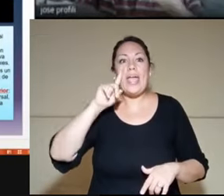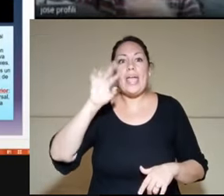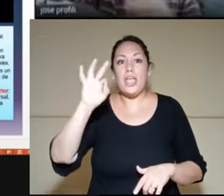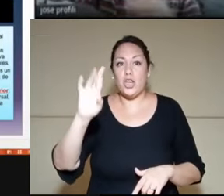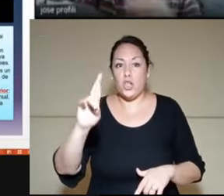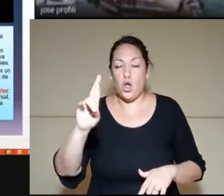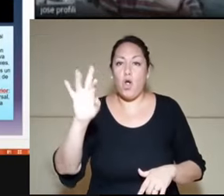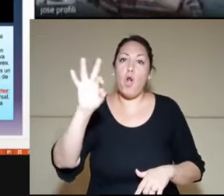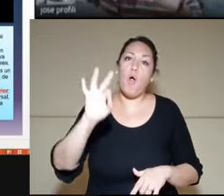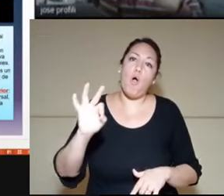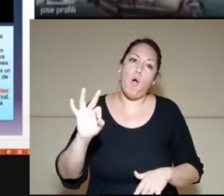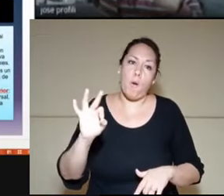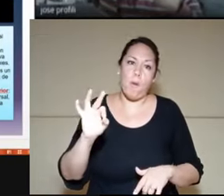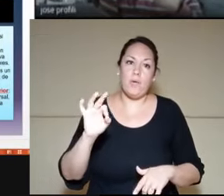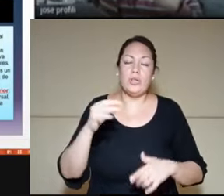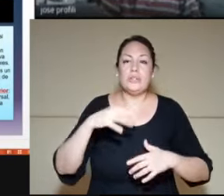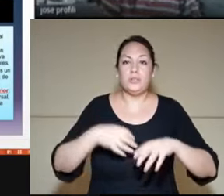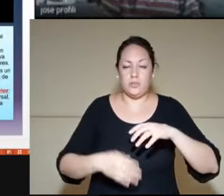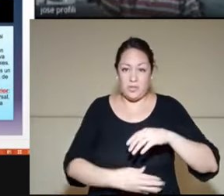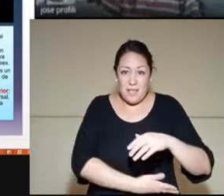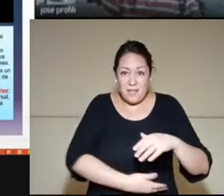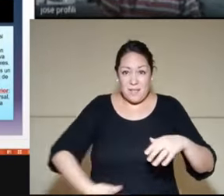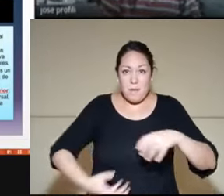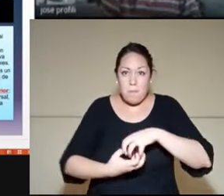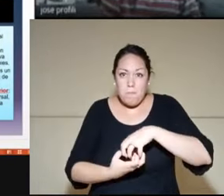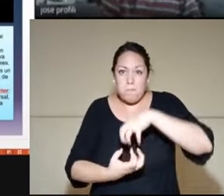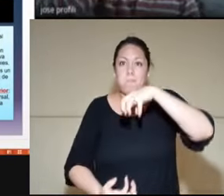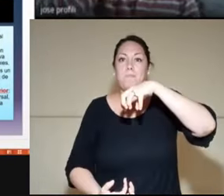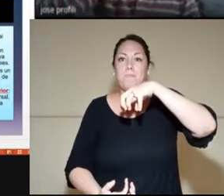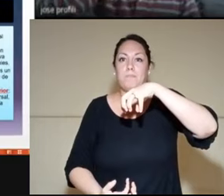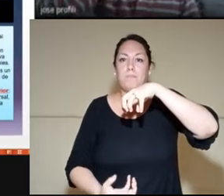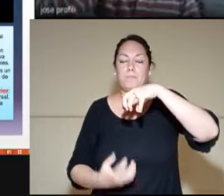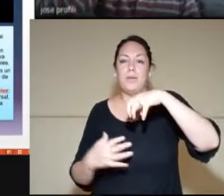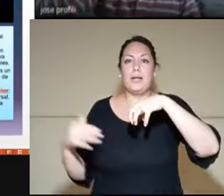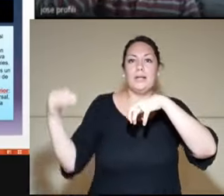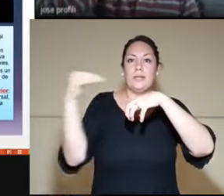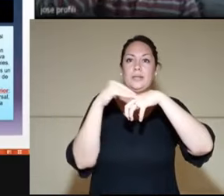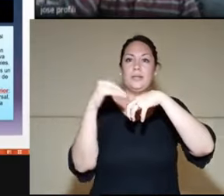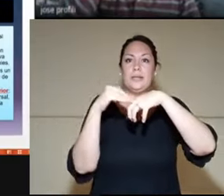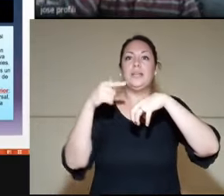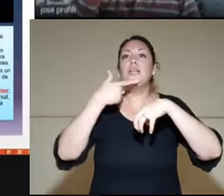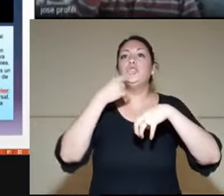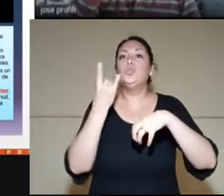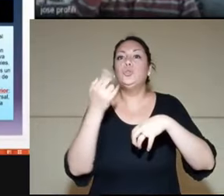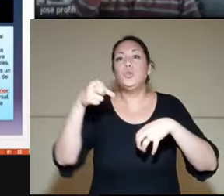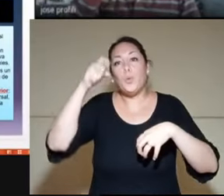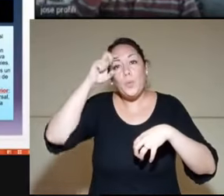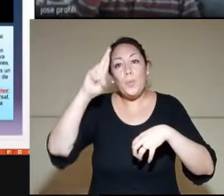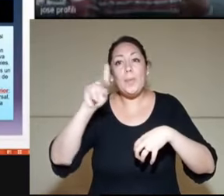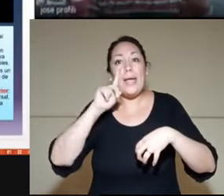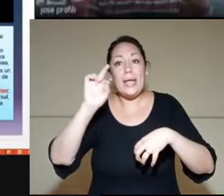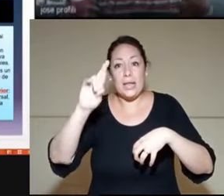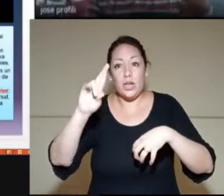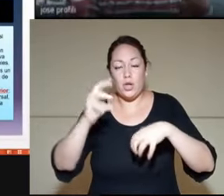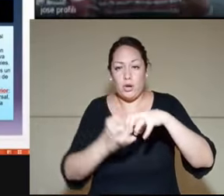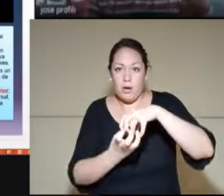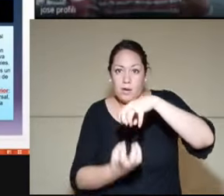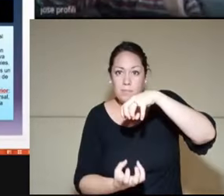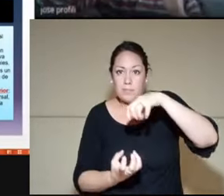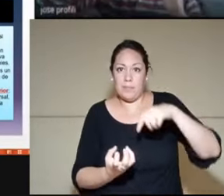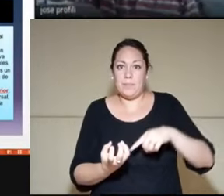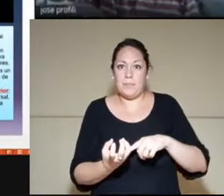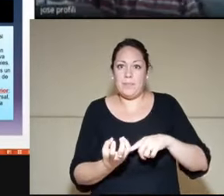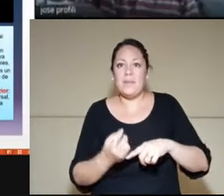Si a mí me corta así, me queda una parte superior y una parte inferior. Recién era